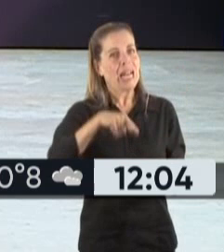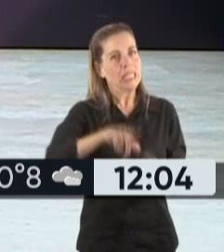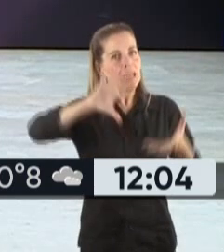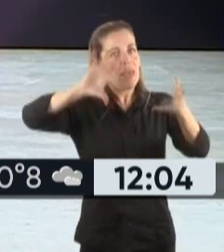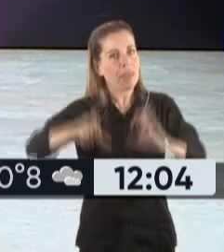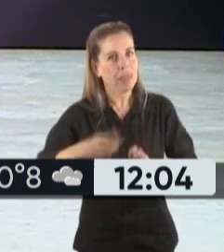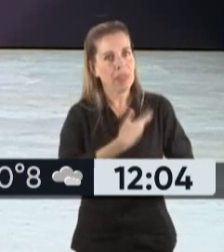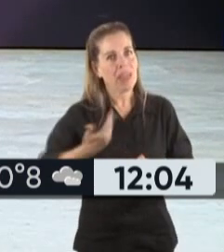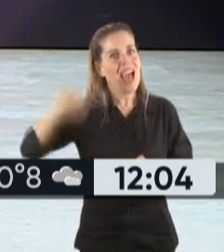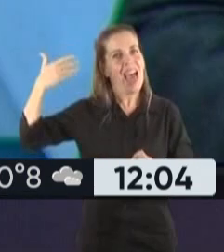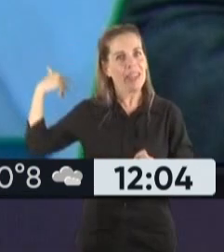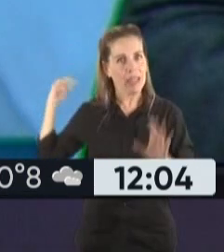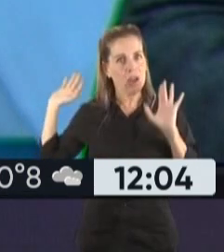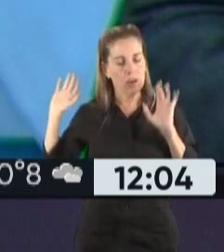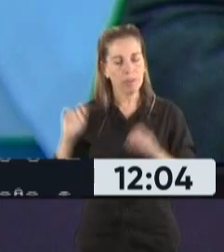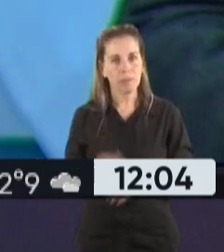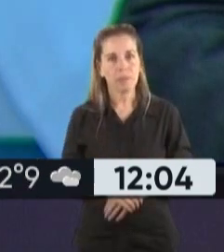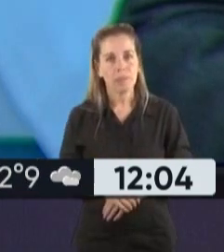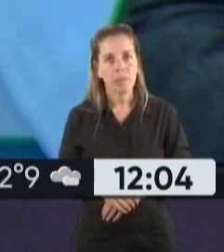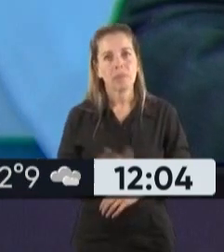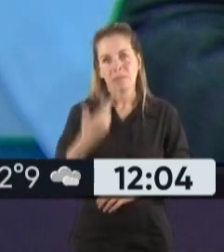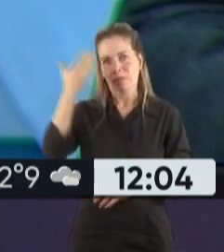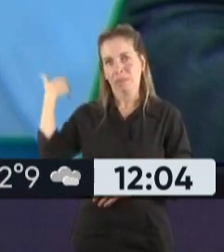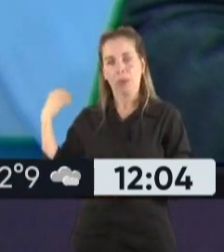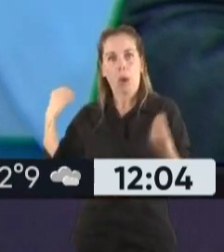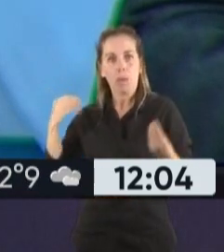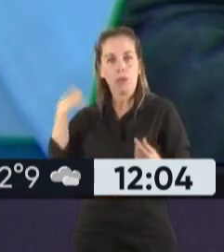de que nosotros lleguemos. Cuando la locura de la